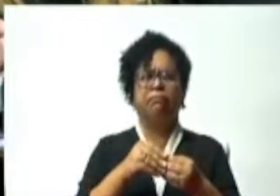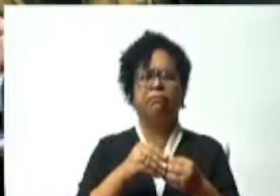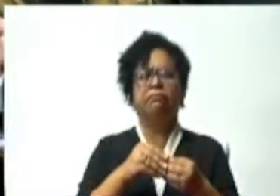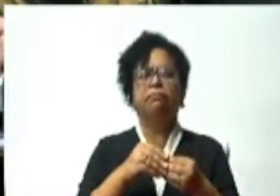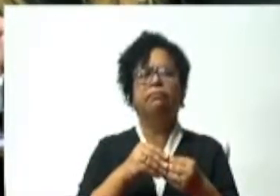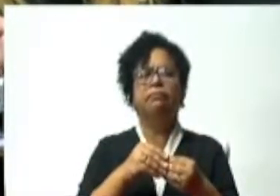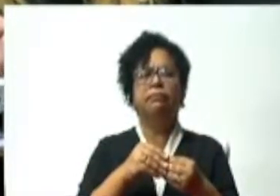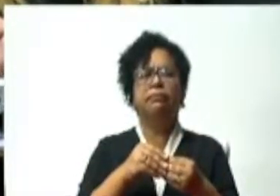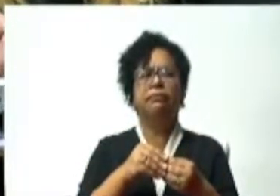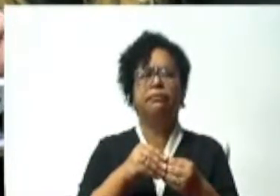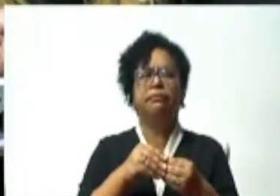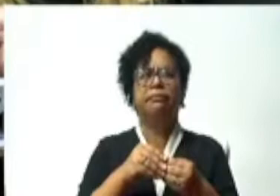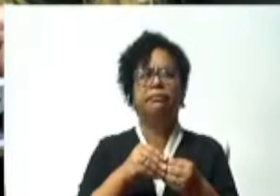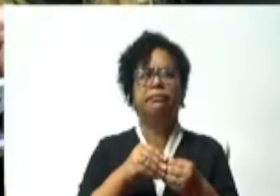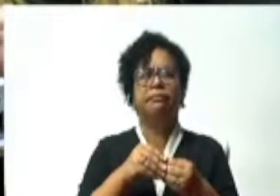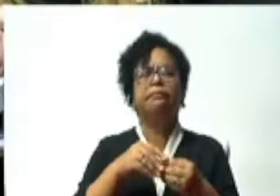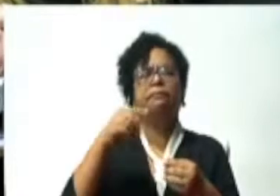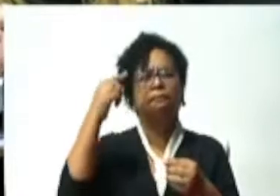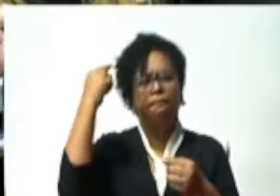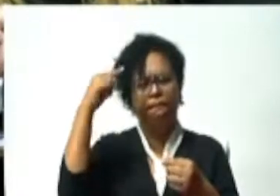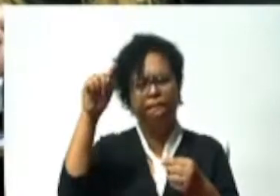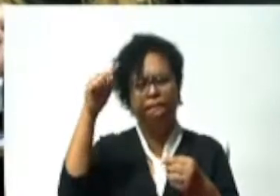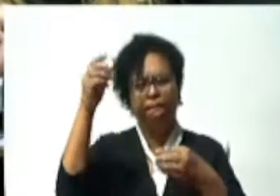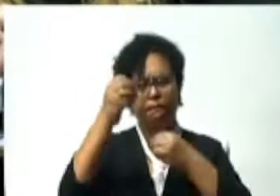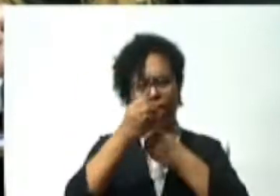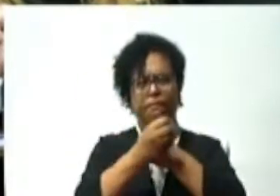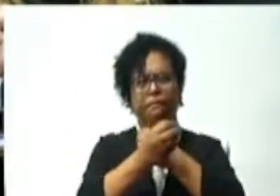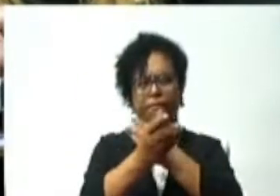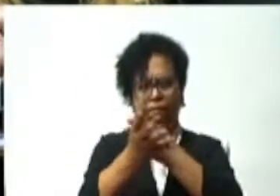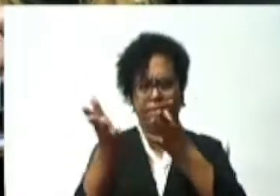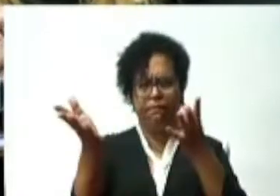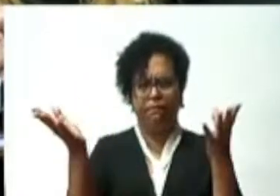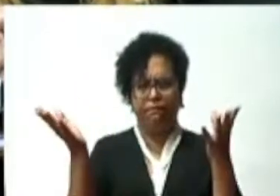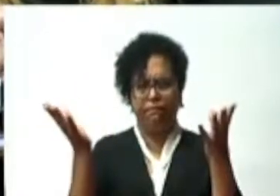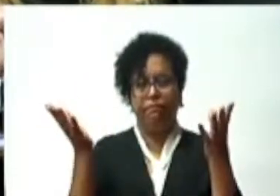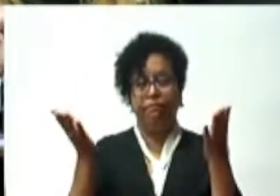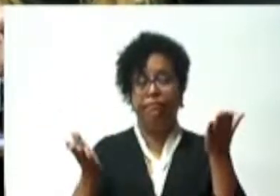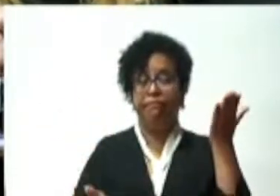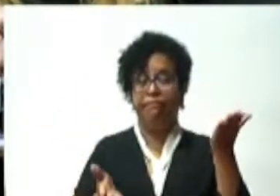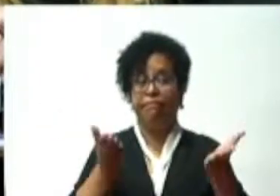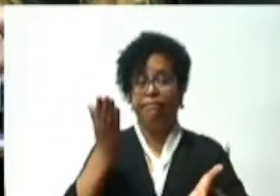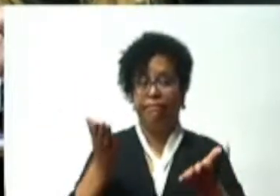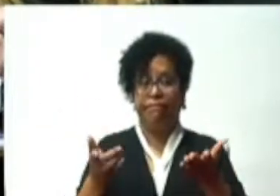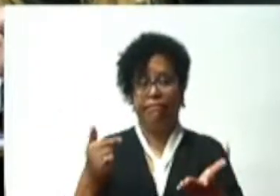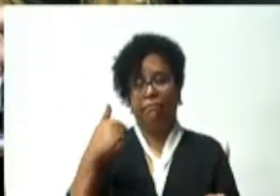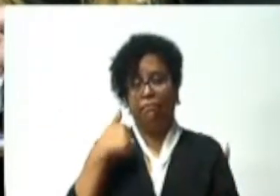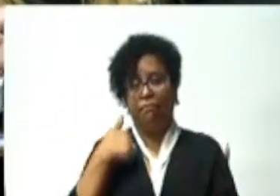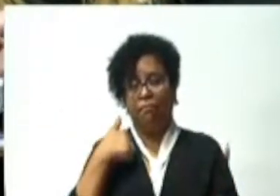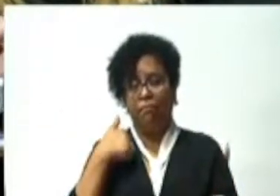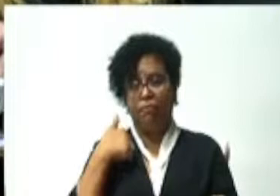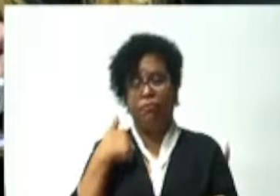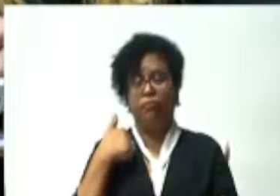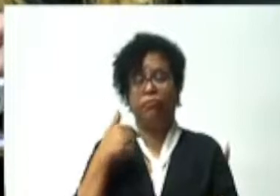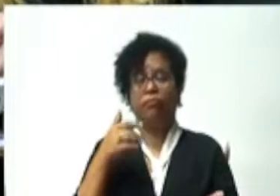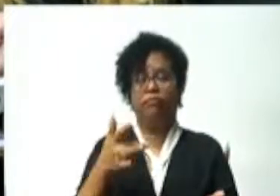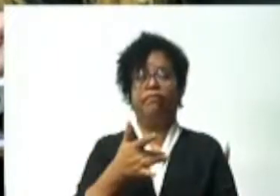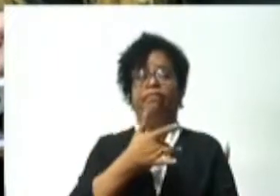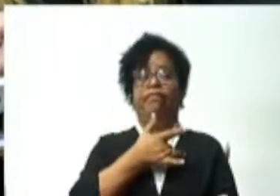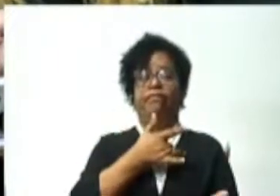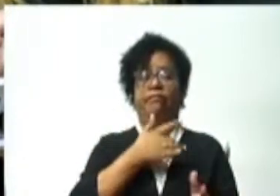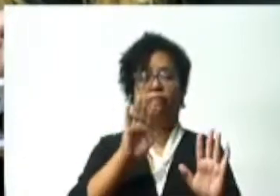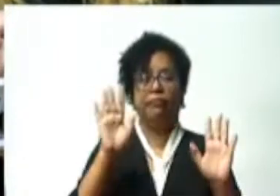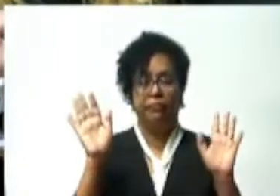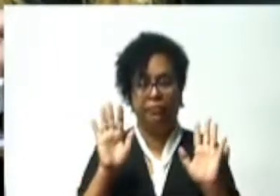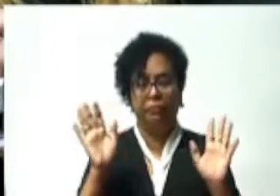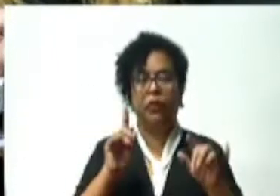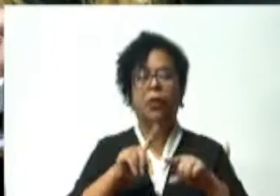manera informativa, sé que no voy a poder llegar quizá a todos, decirle lo que nos pasó a la Comisión de Educación la